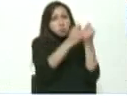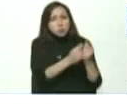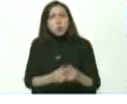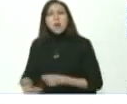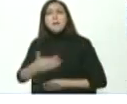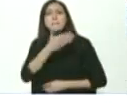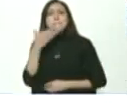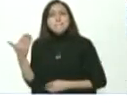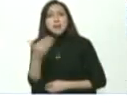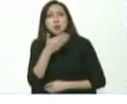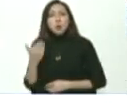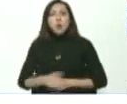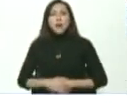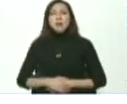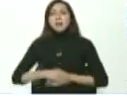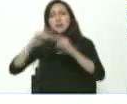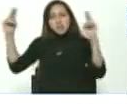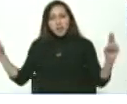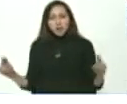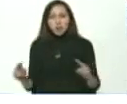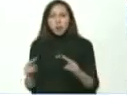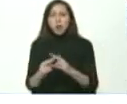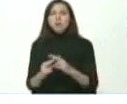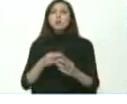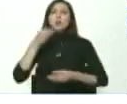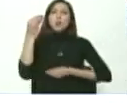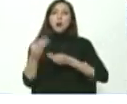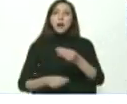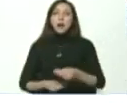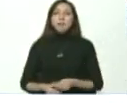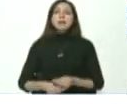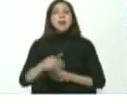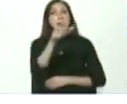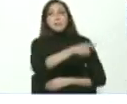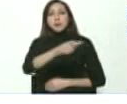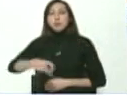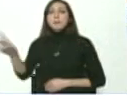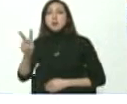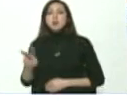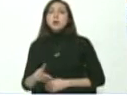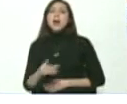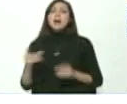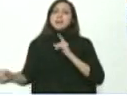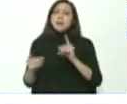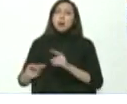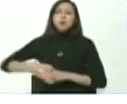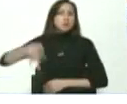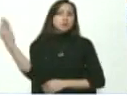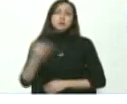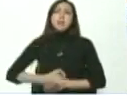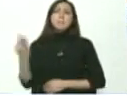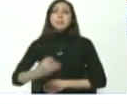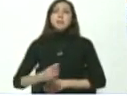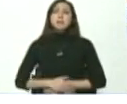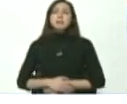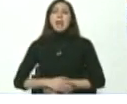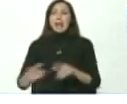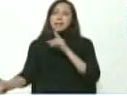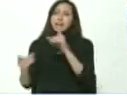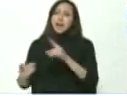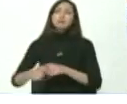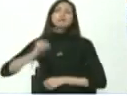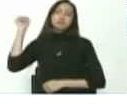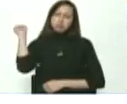en el diálogo para el reencuentro y la reconciliación entre los venezolanos. Diálogo, siempre. Diálogo,